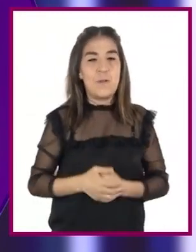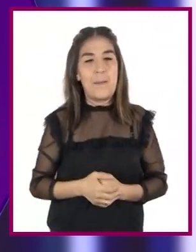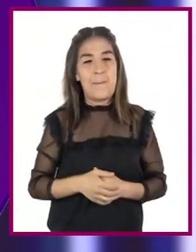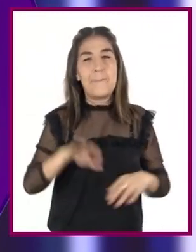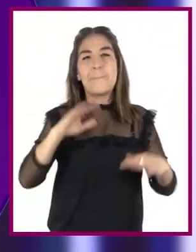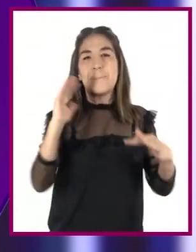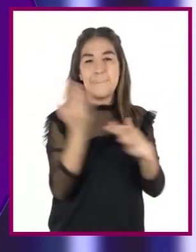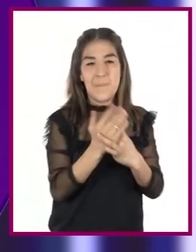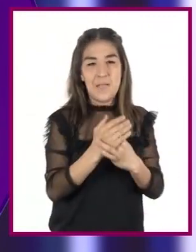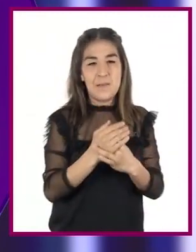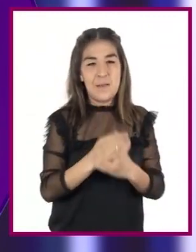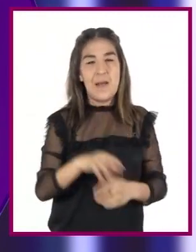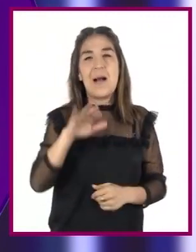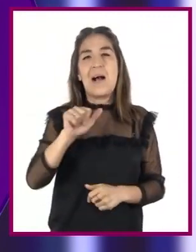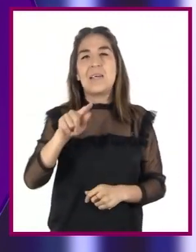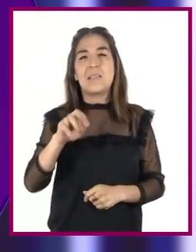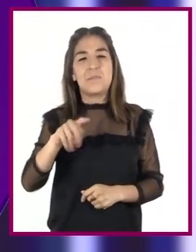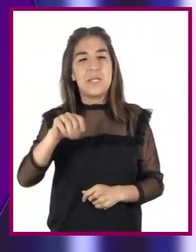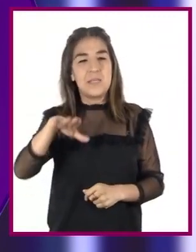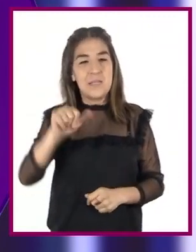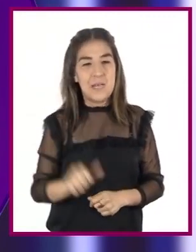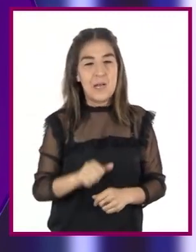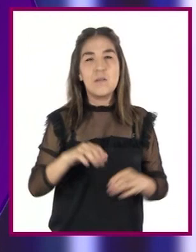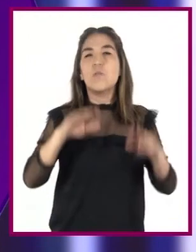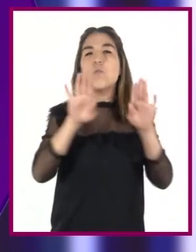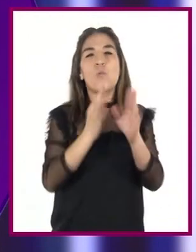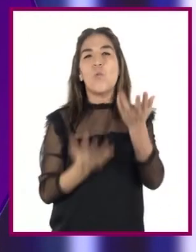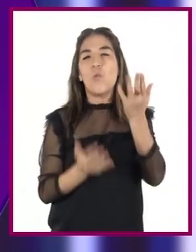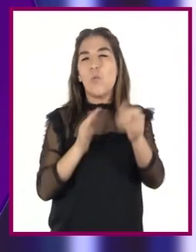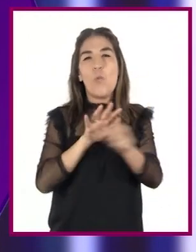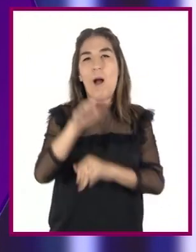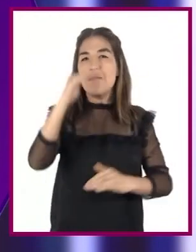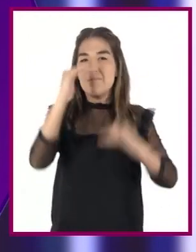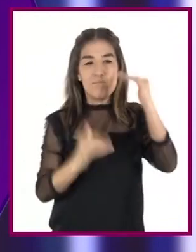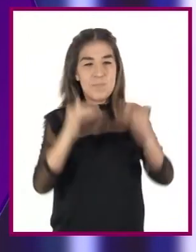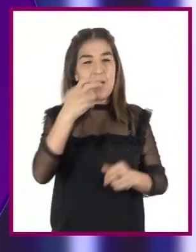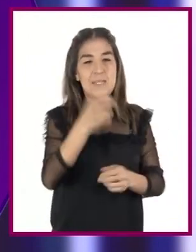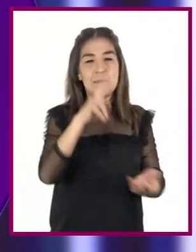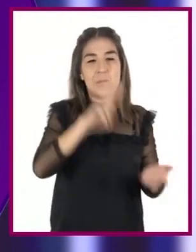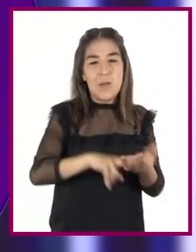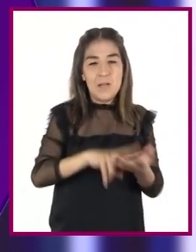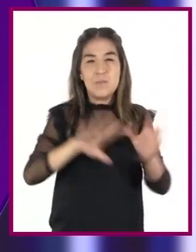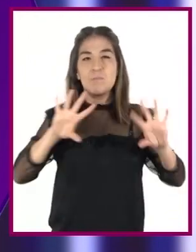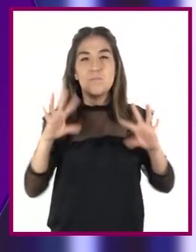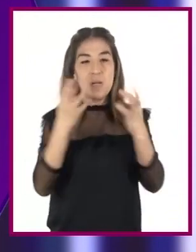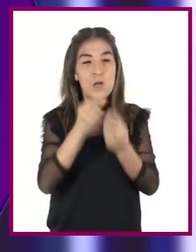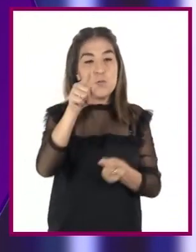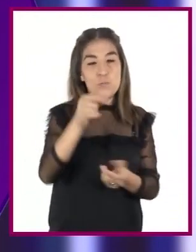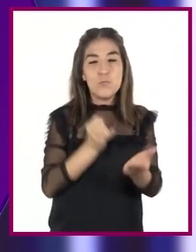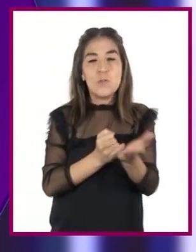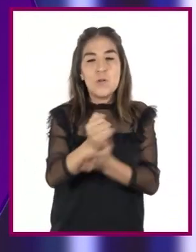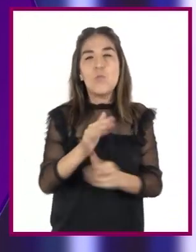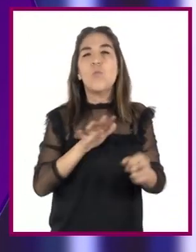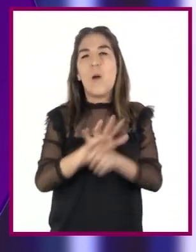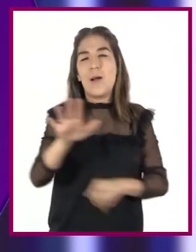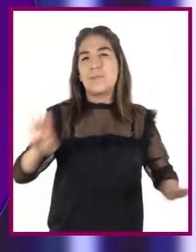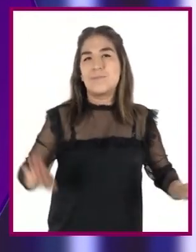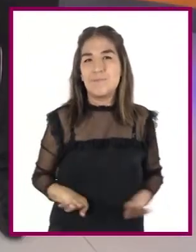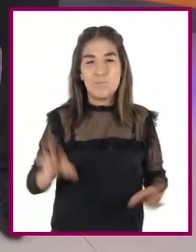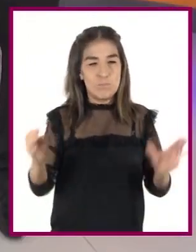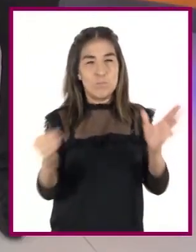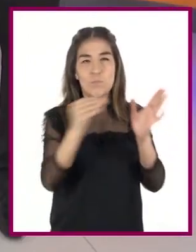media aritmética y mediana, el rango y la desviación media de un conjunto de datos y decidan cuál de ellos